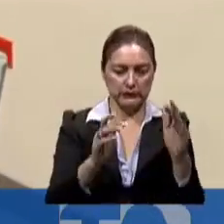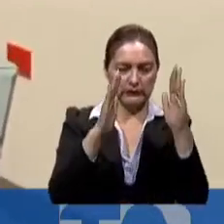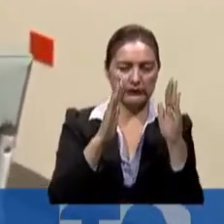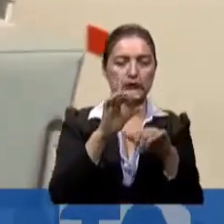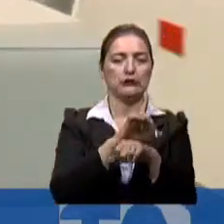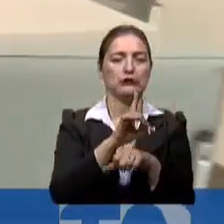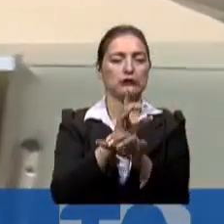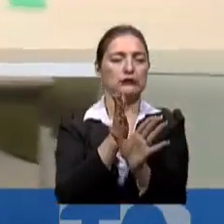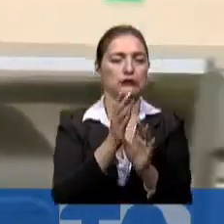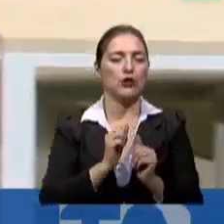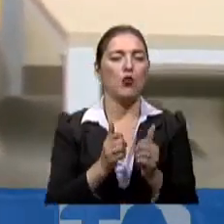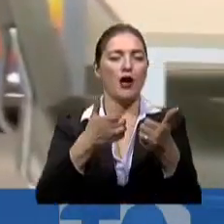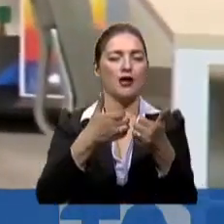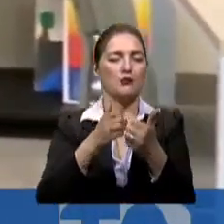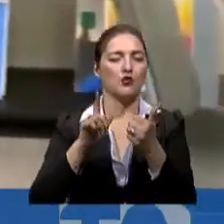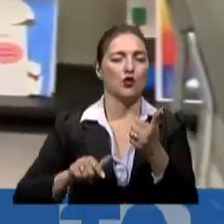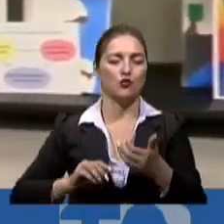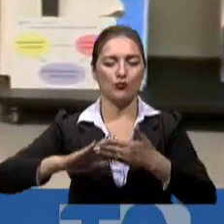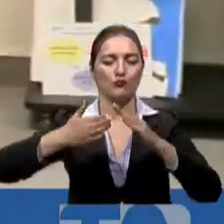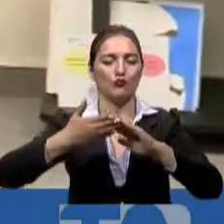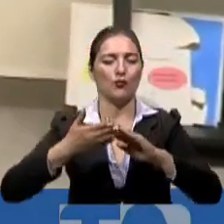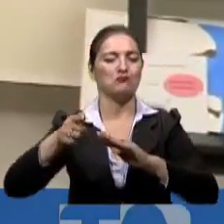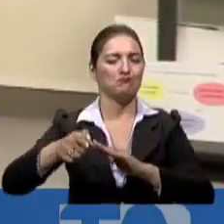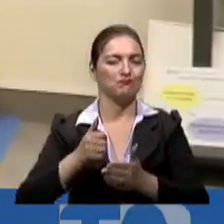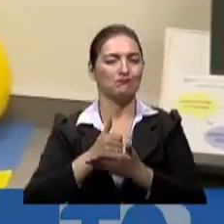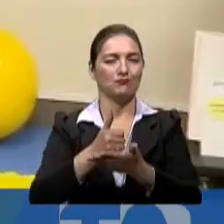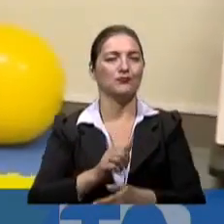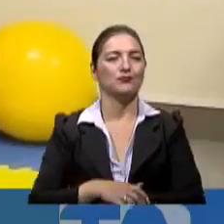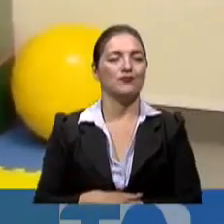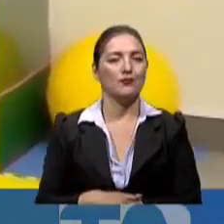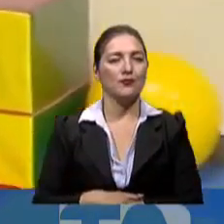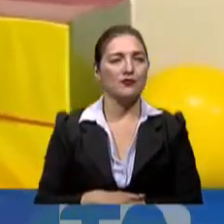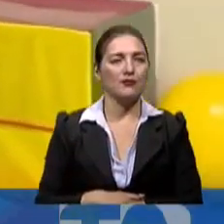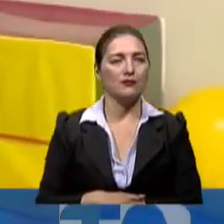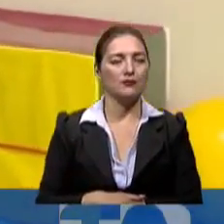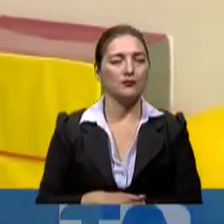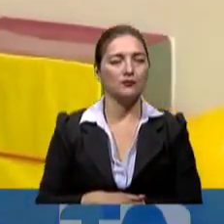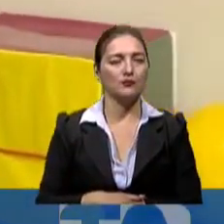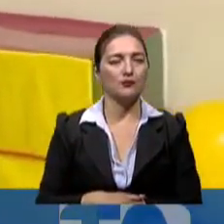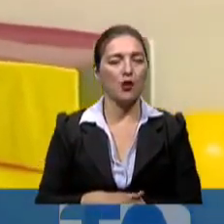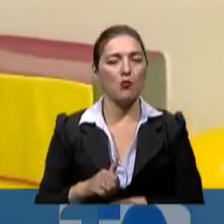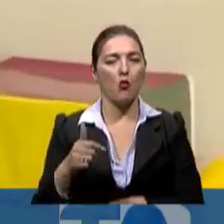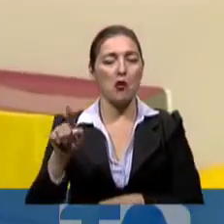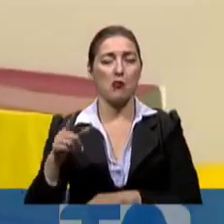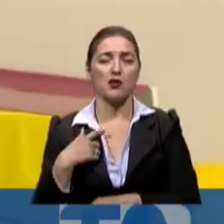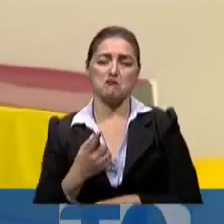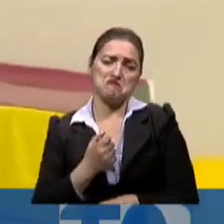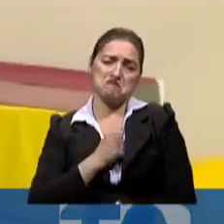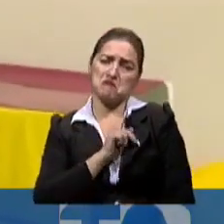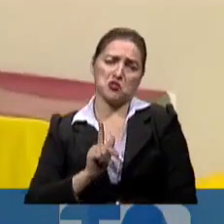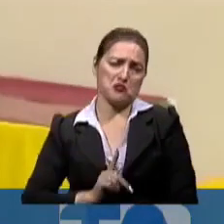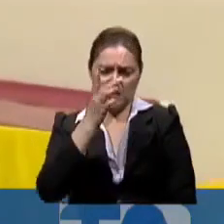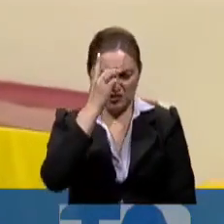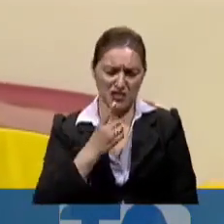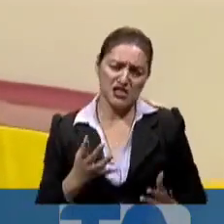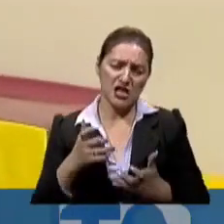también por nuestras brigadas de salud comunitaria Estas son las fuentes de derivación pero también pueden venir por demanda espontánea es decir las